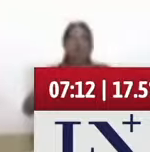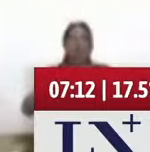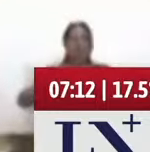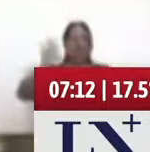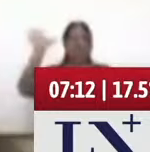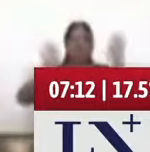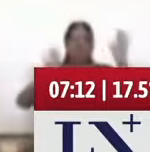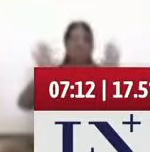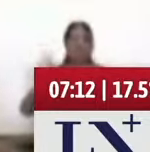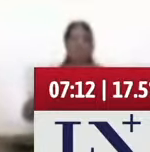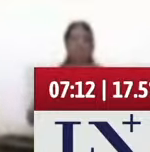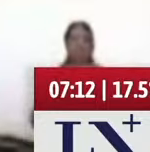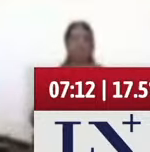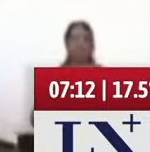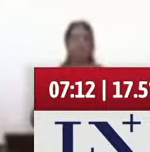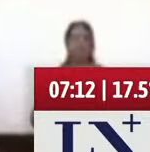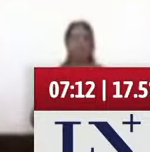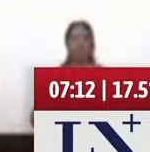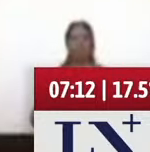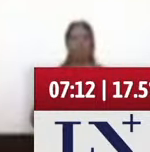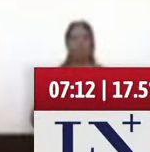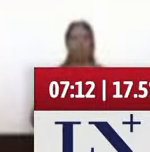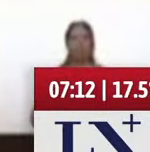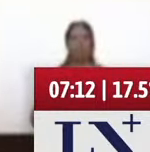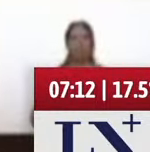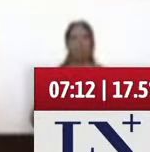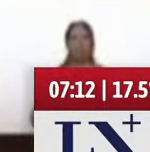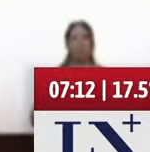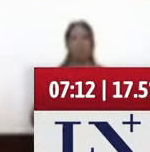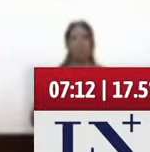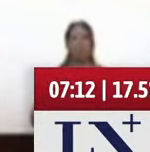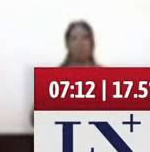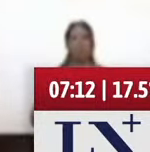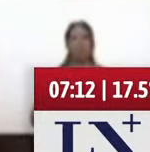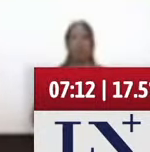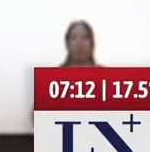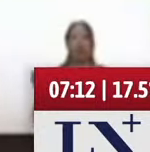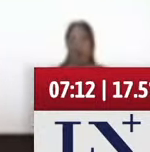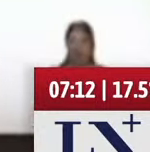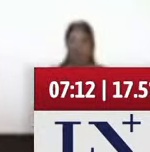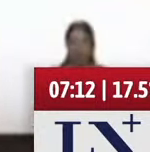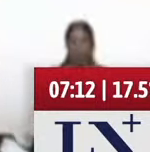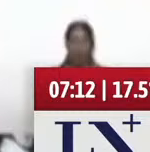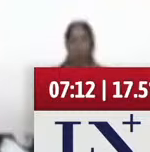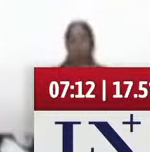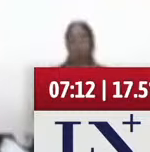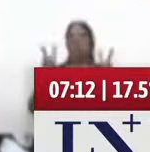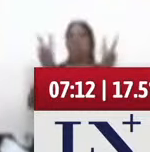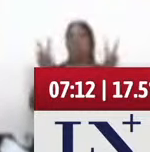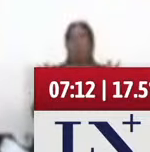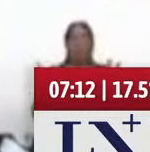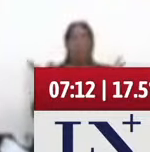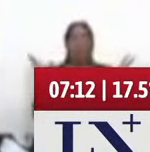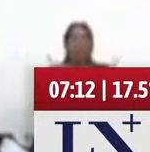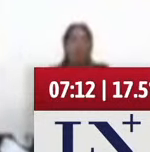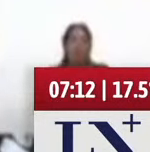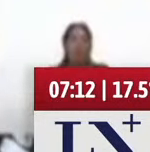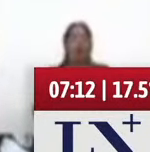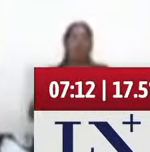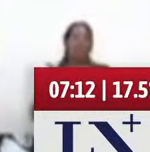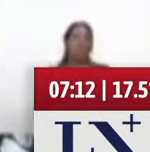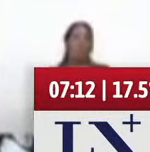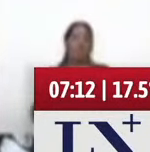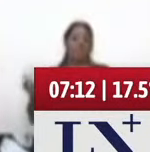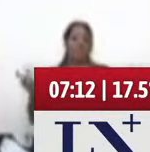alzada. ¿Vamos a la mano alzada ahora? Segundo intento. Aprobado. No habiendo más asuntos que tratar, queda levantada